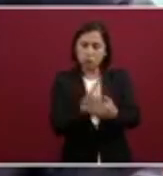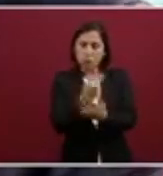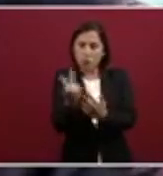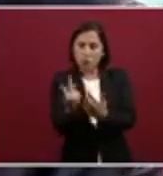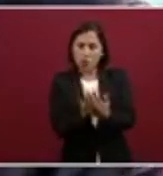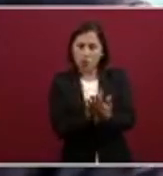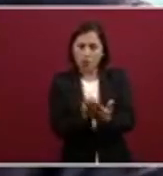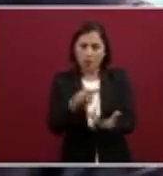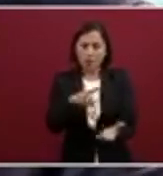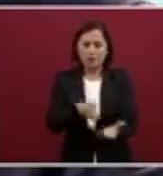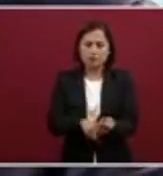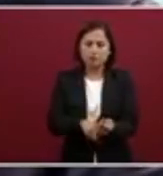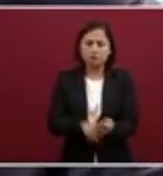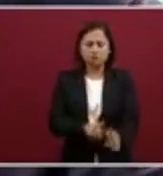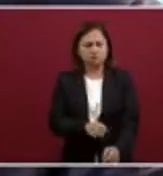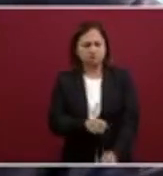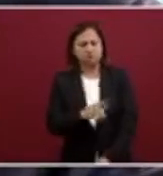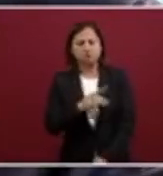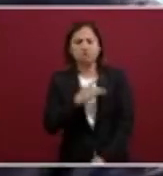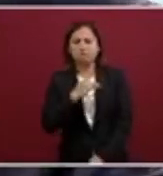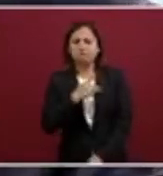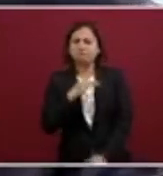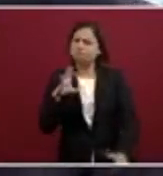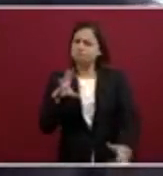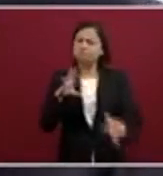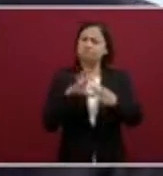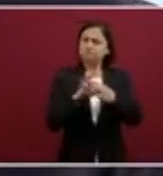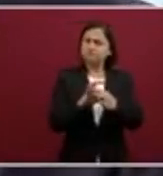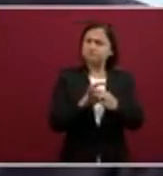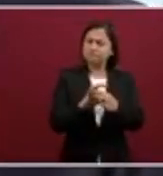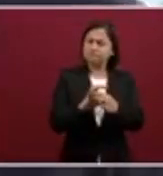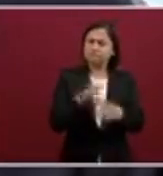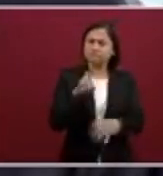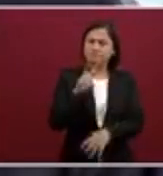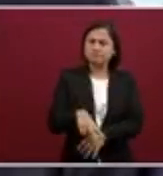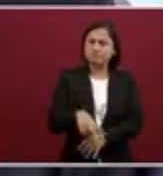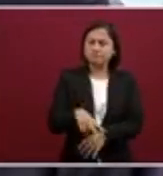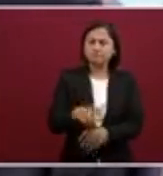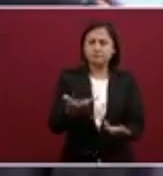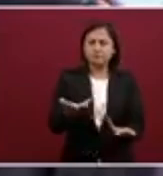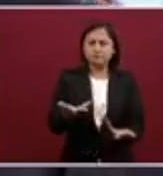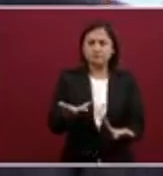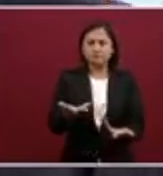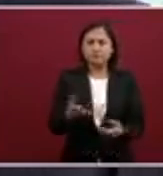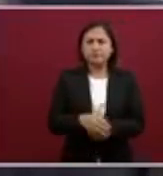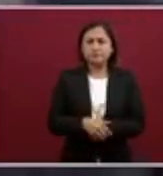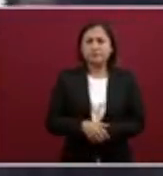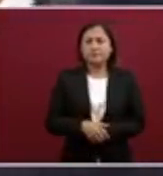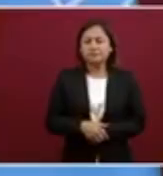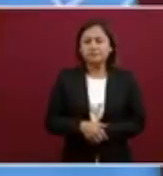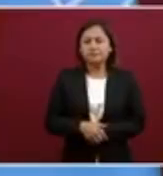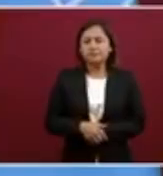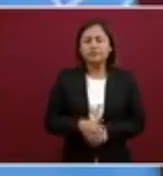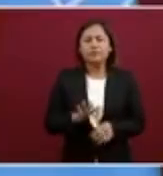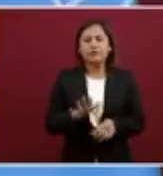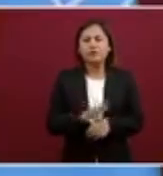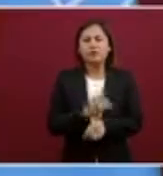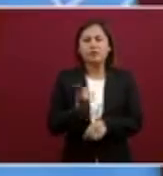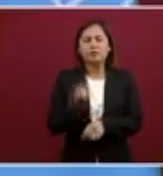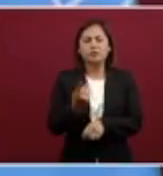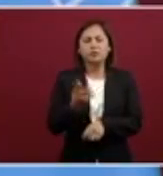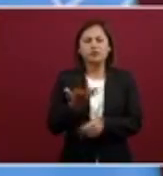que coincidimos en lo general de cómo integrar la región